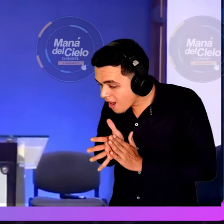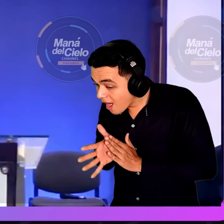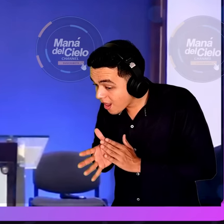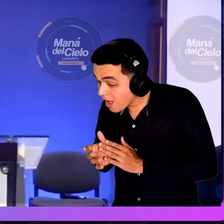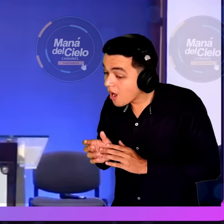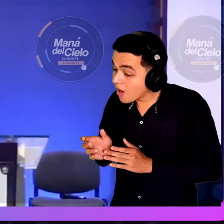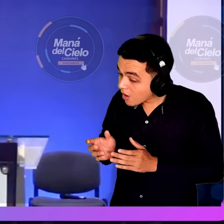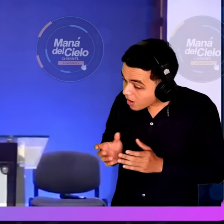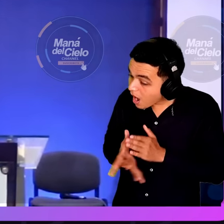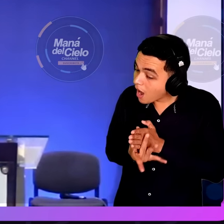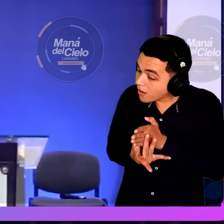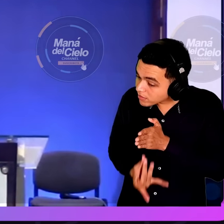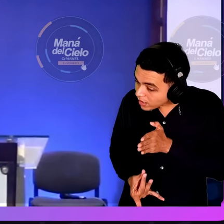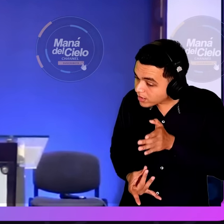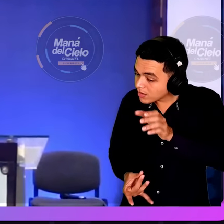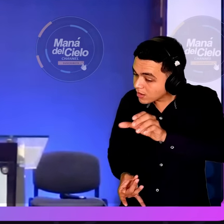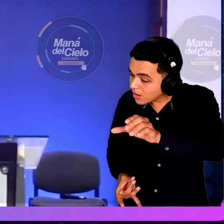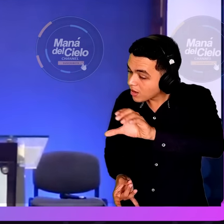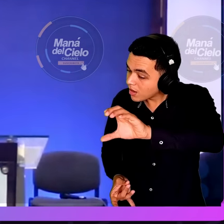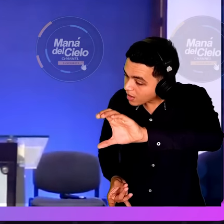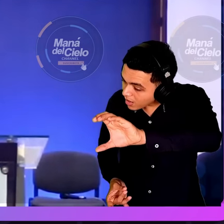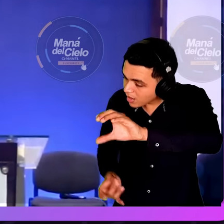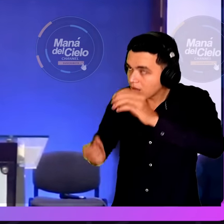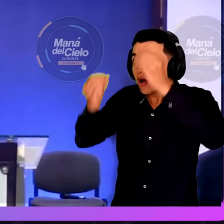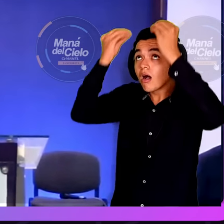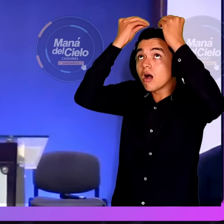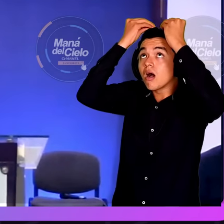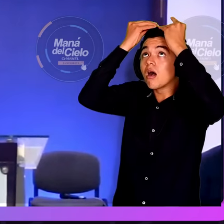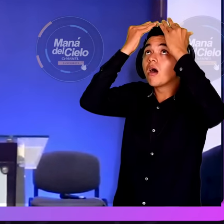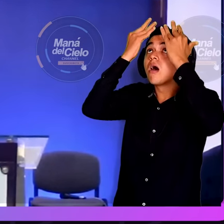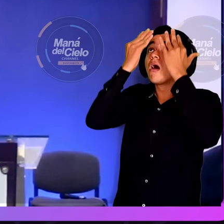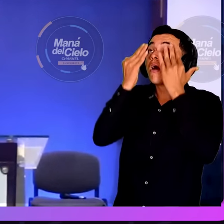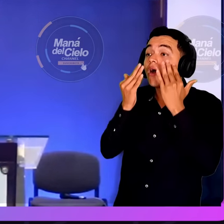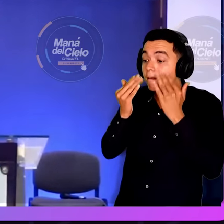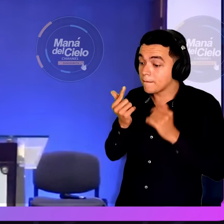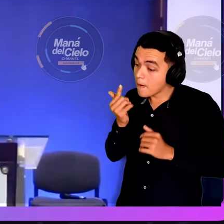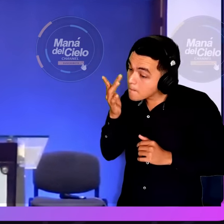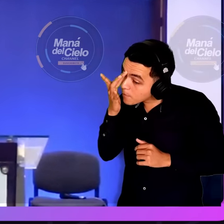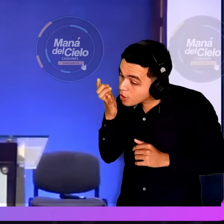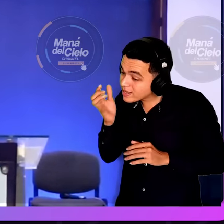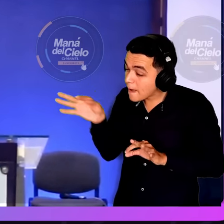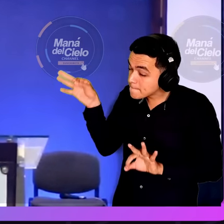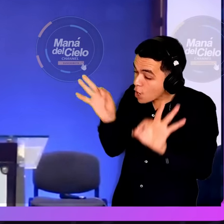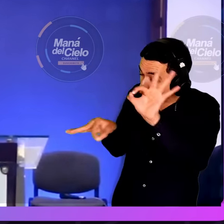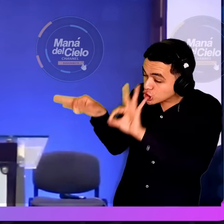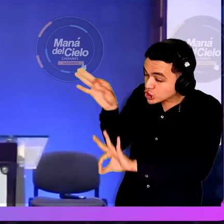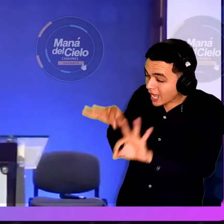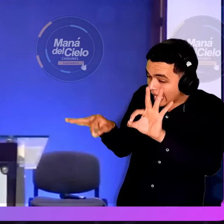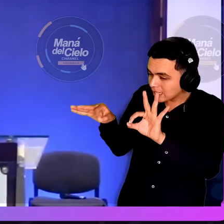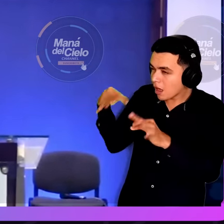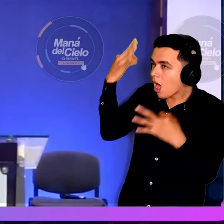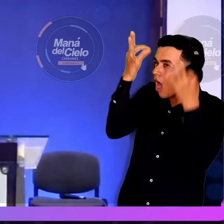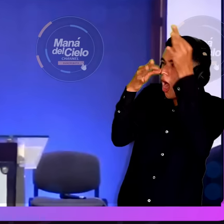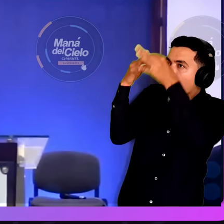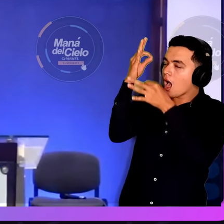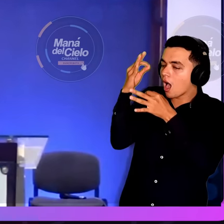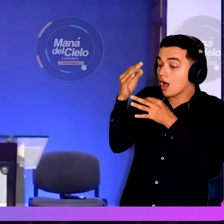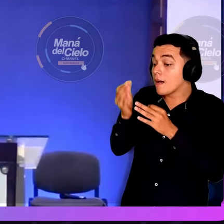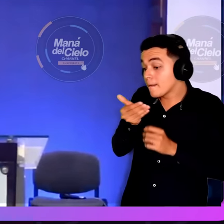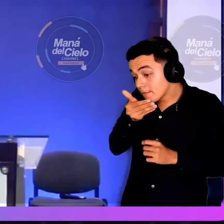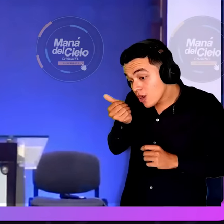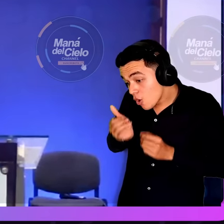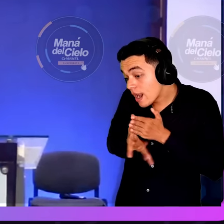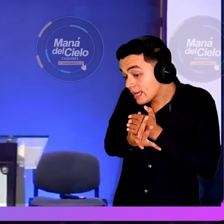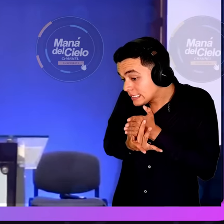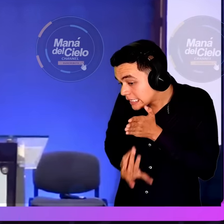como oveja. Qué belleza. Dice: como oveja fue llevada al matadero. Porque la oveja llora, la oveja es sensible, ella tiene una